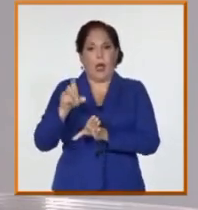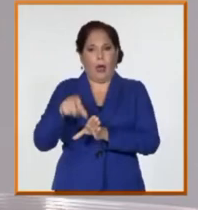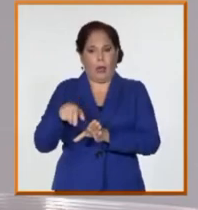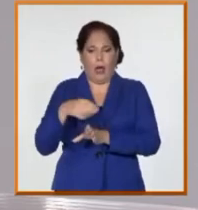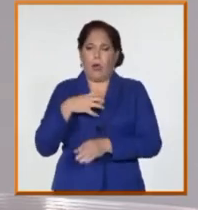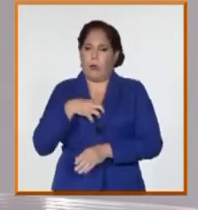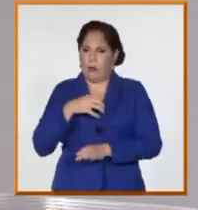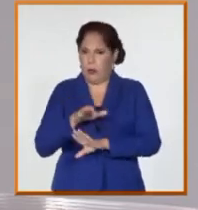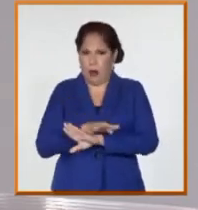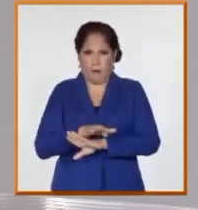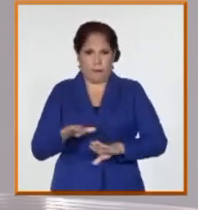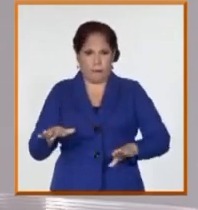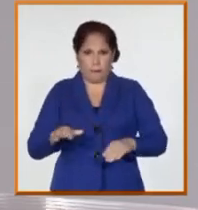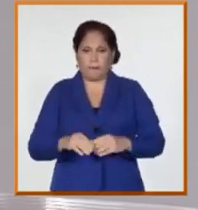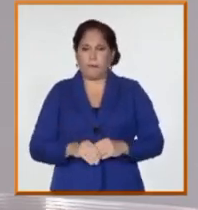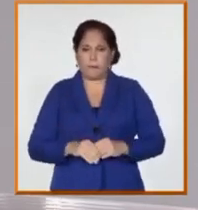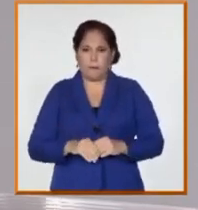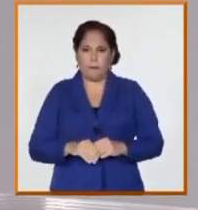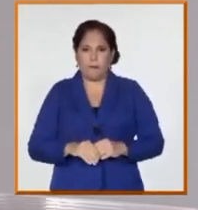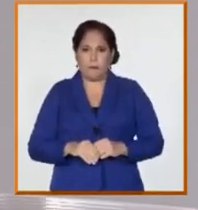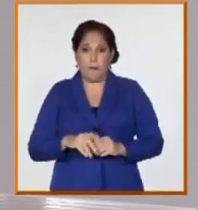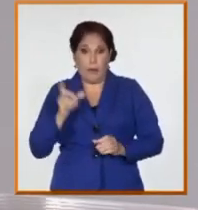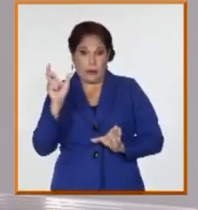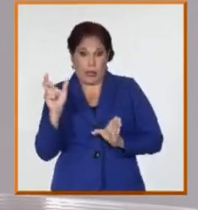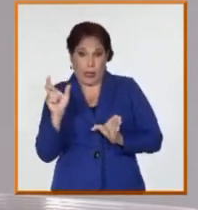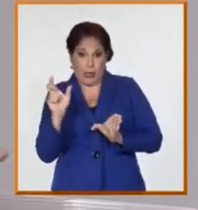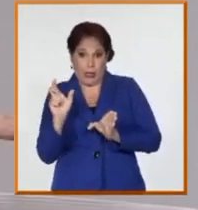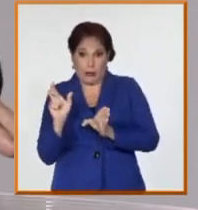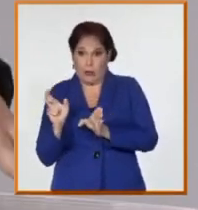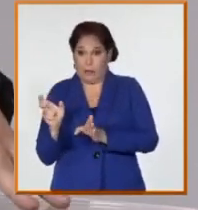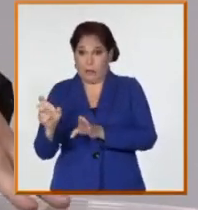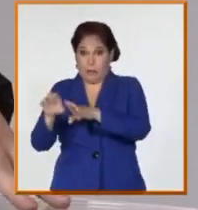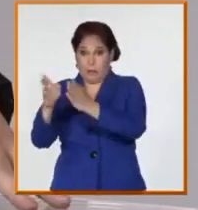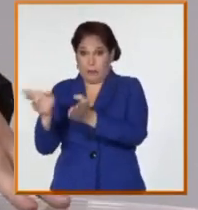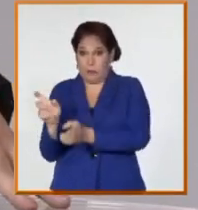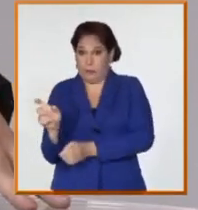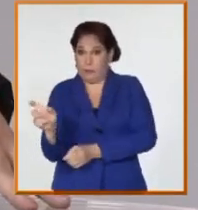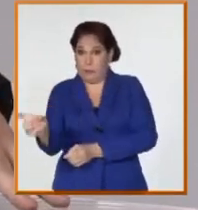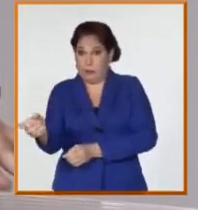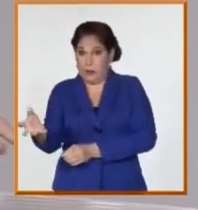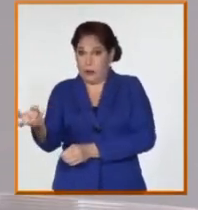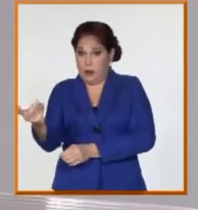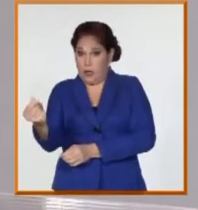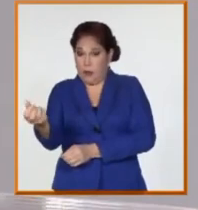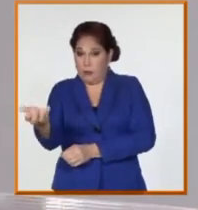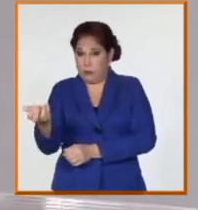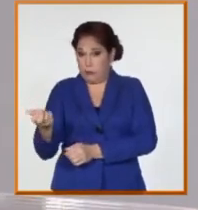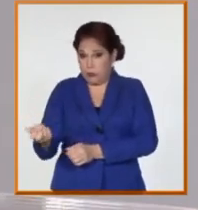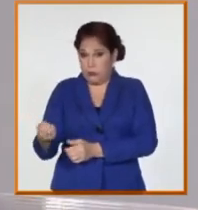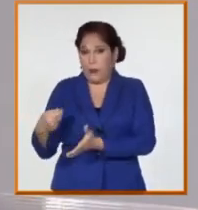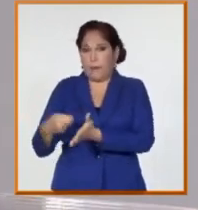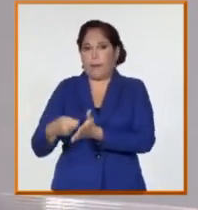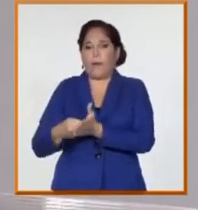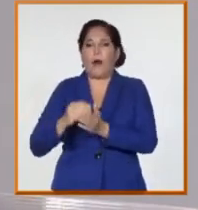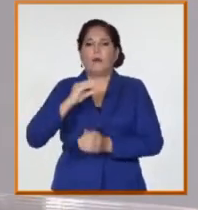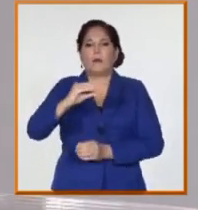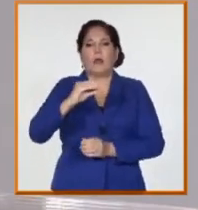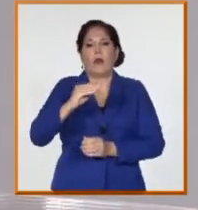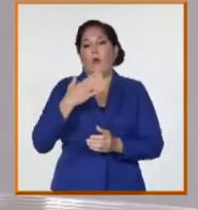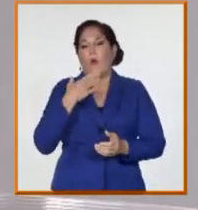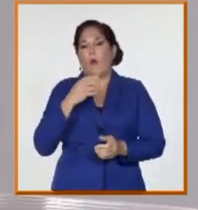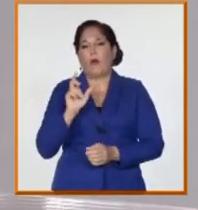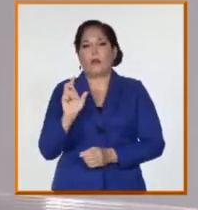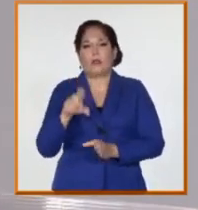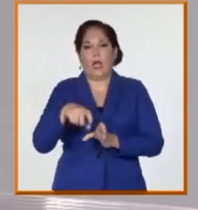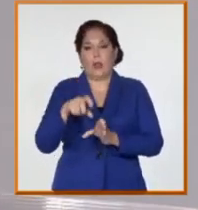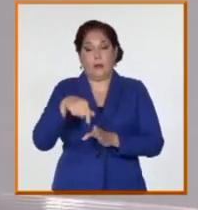trabajadores ya se les pagaba por tarjeta magnética en el 2021 en este momento ya Contamos con